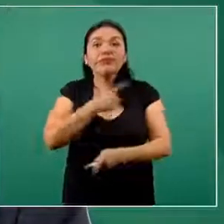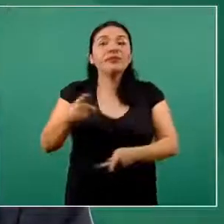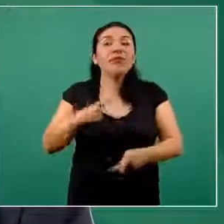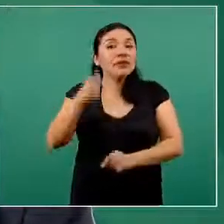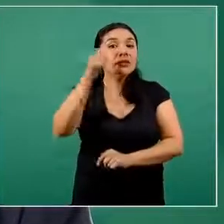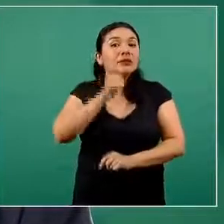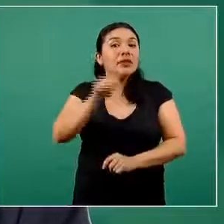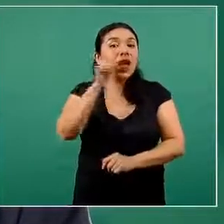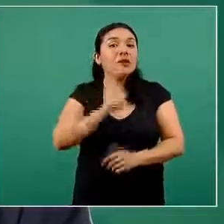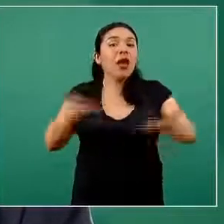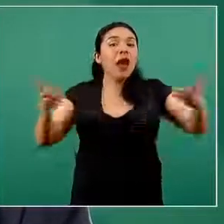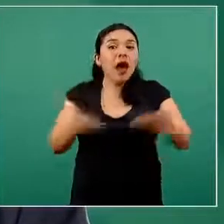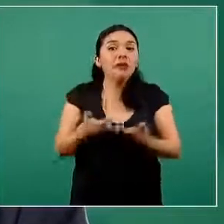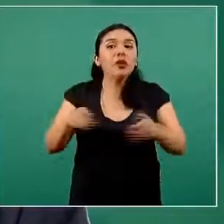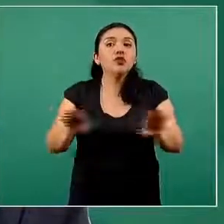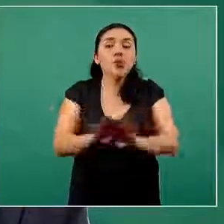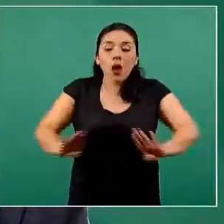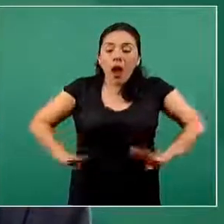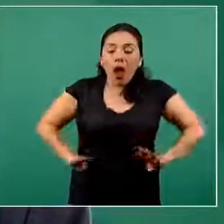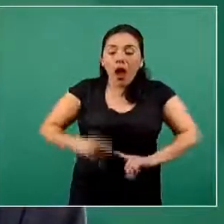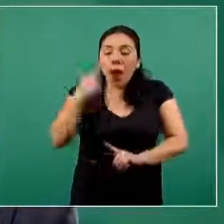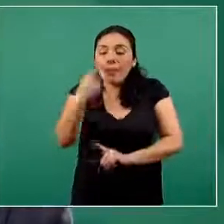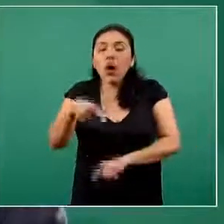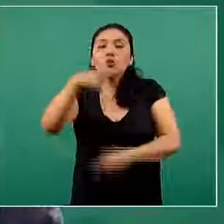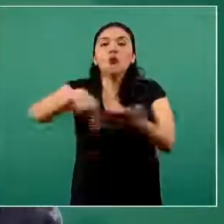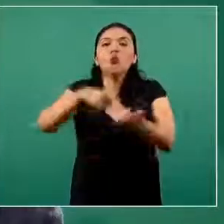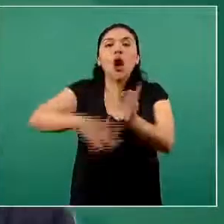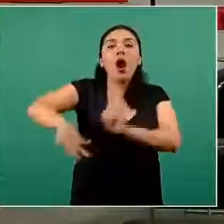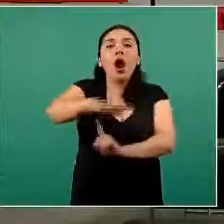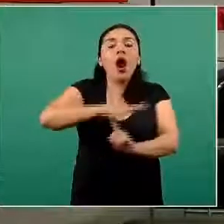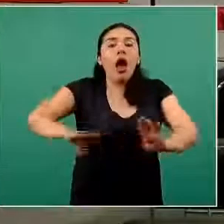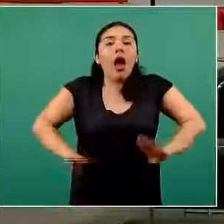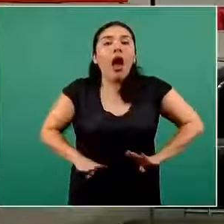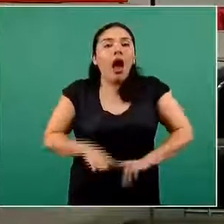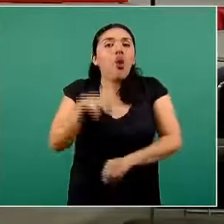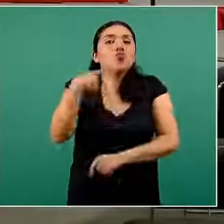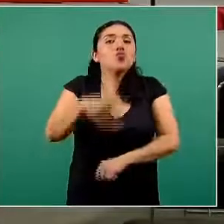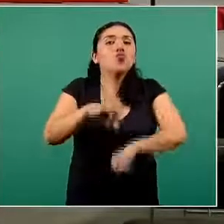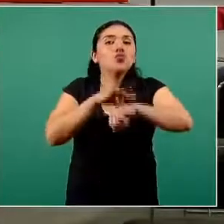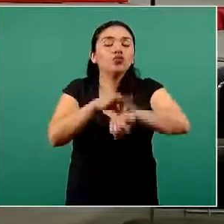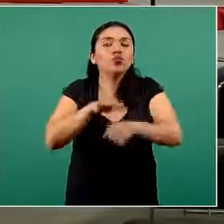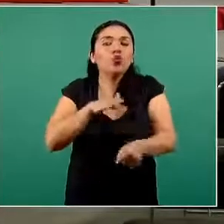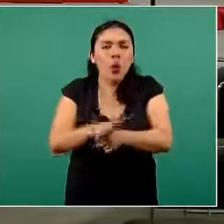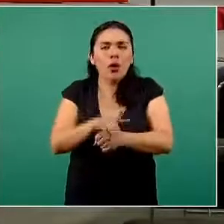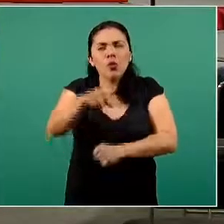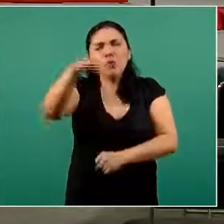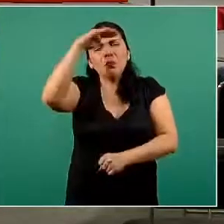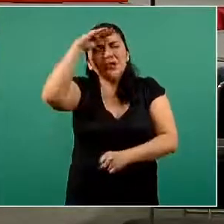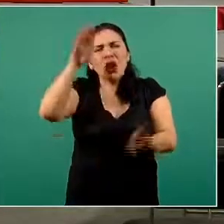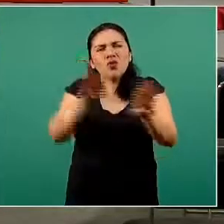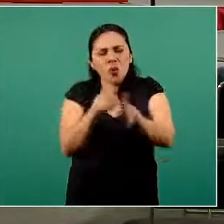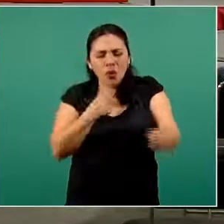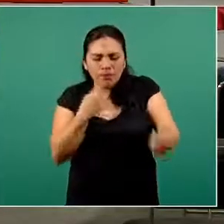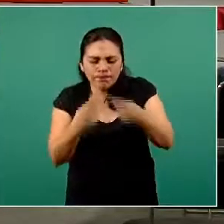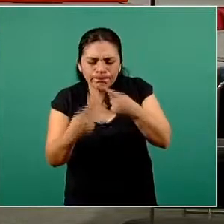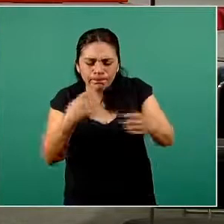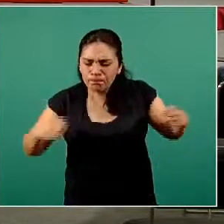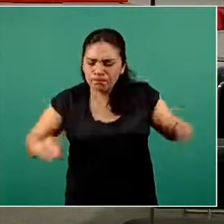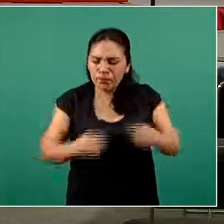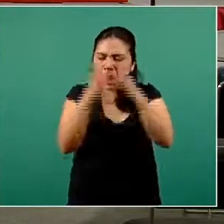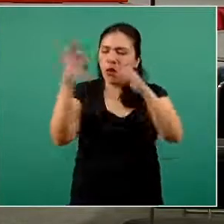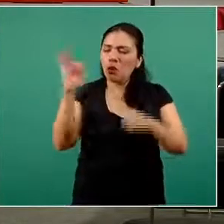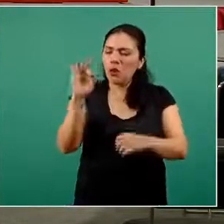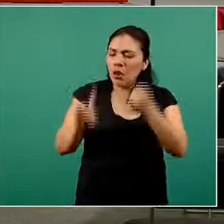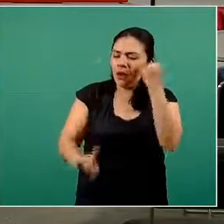ha sido adaptada a esas realidades particulares. Cuando uno piensa en una estrategia de respuesta frente a